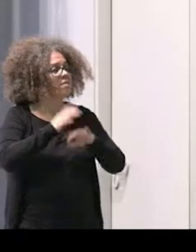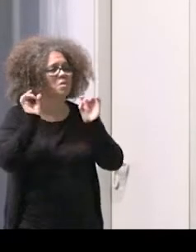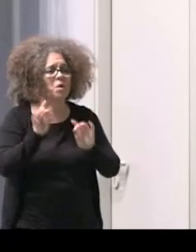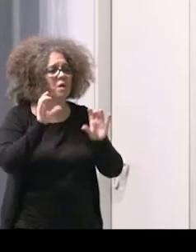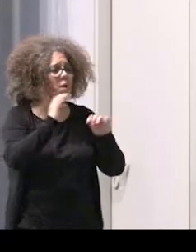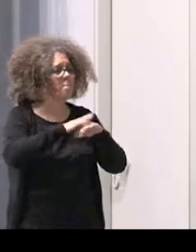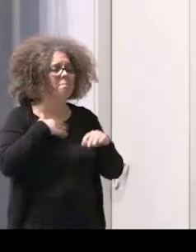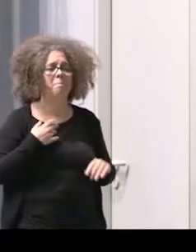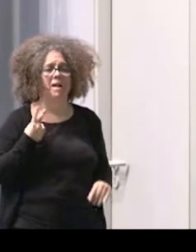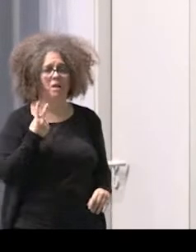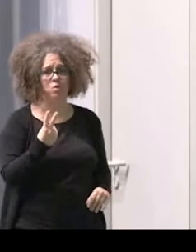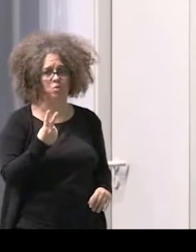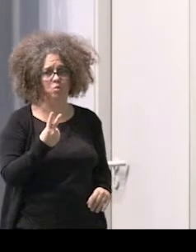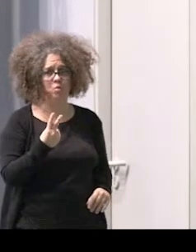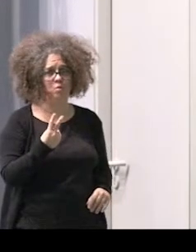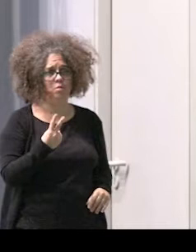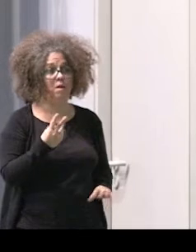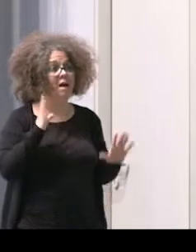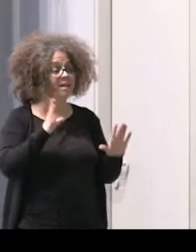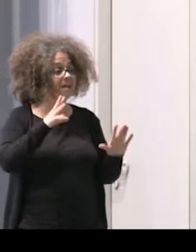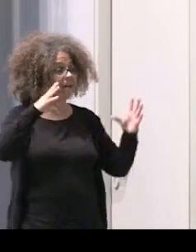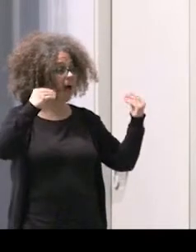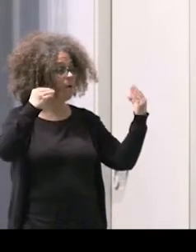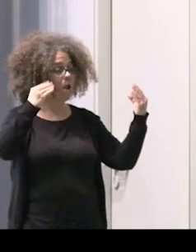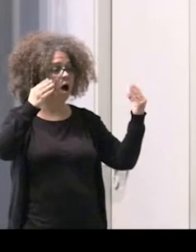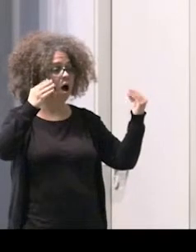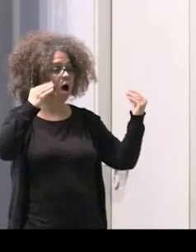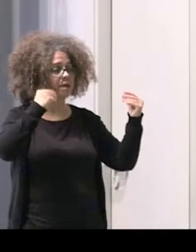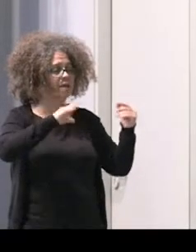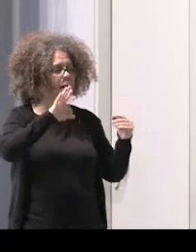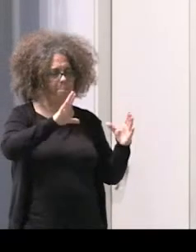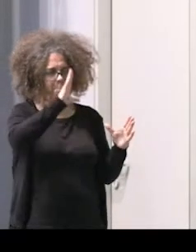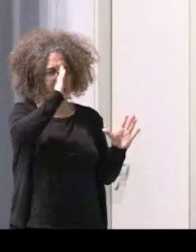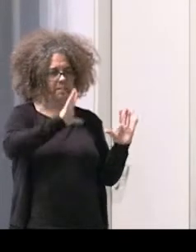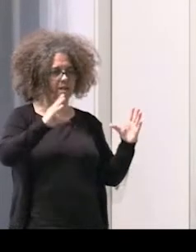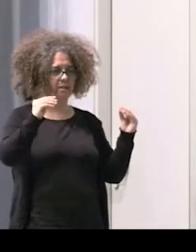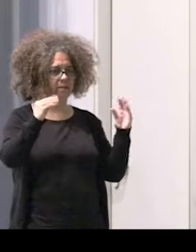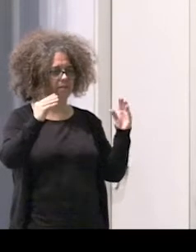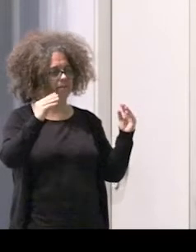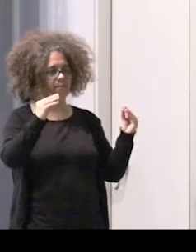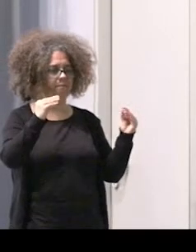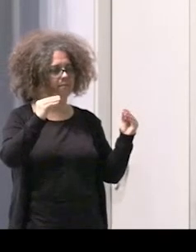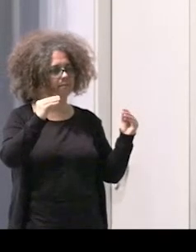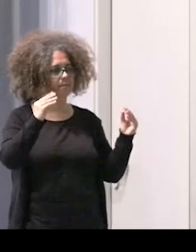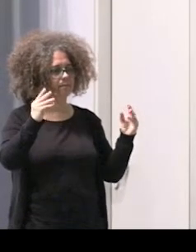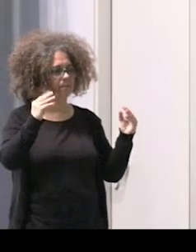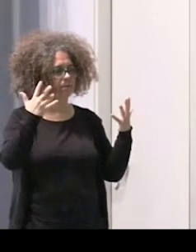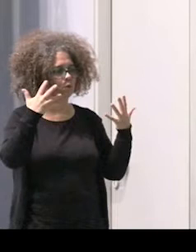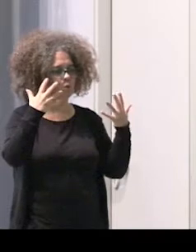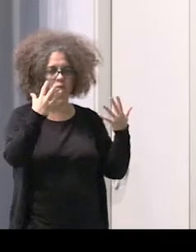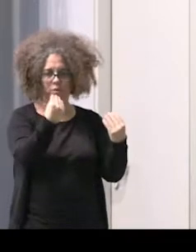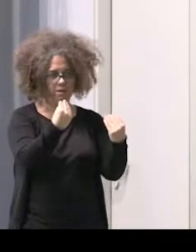sistemas. Esta es la situación en la que el habla y la máscara, que también es habla en este ejemplo, están las 2